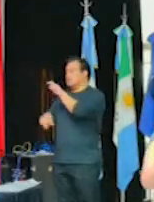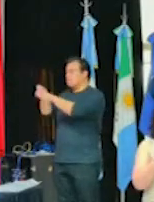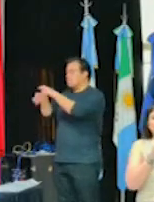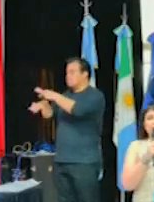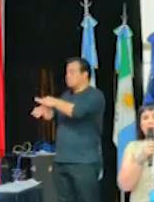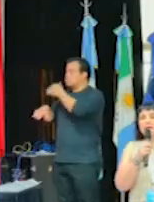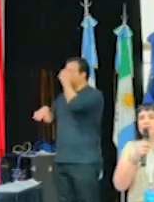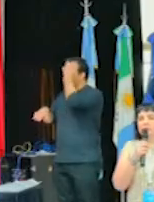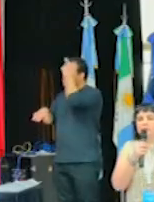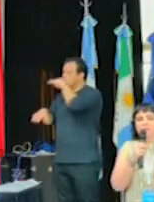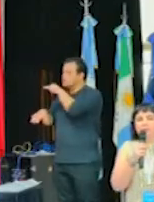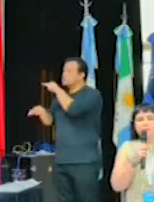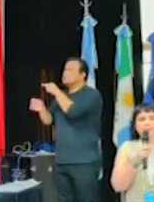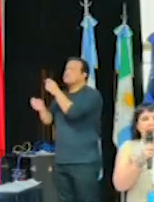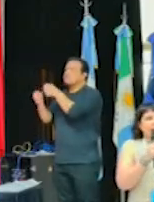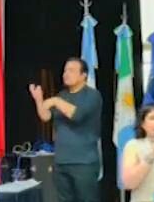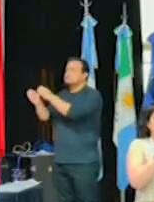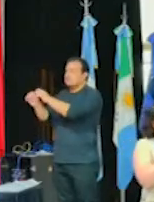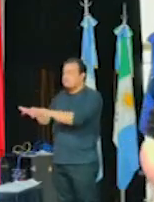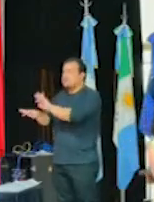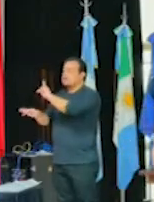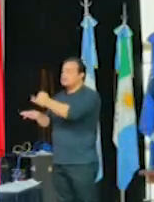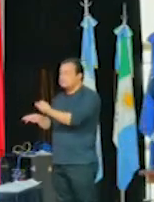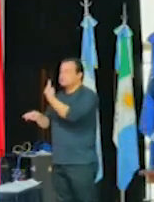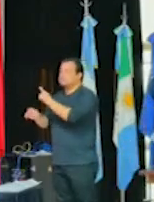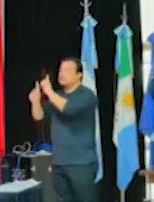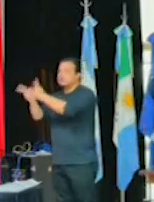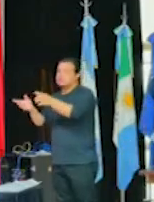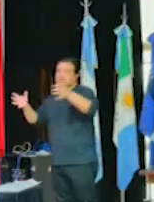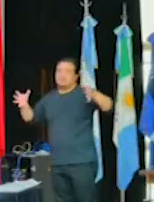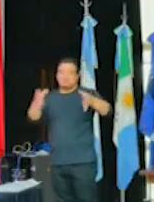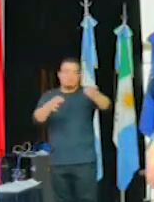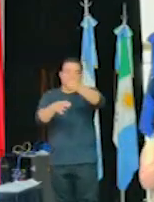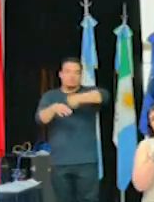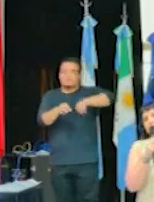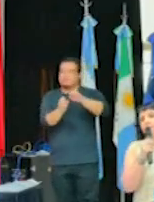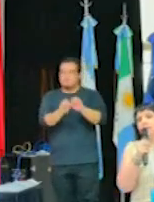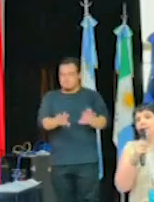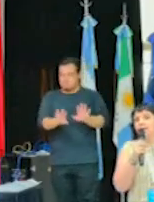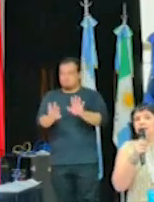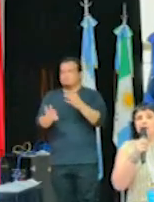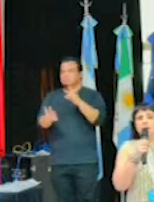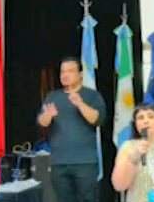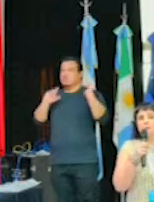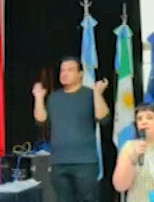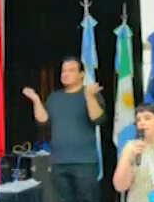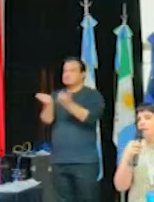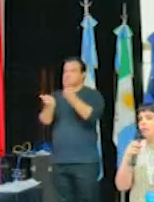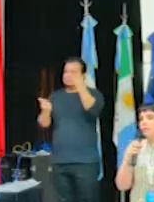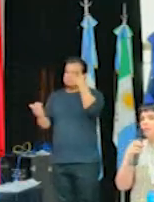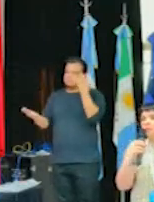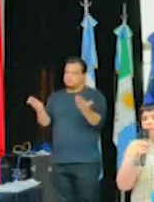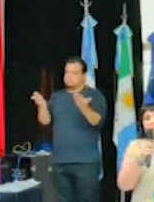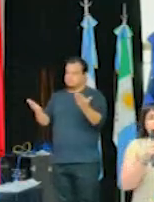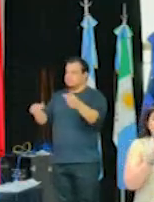una narrativa contrapuesta. El médico es heroico, todo lo puede, el paciente no puede. Y más aún si es un